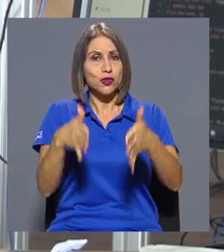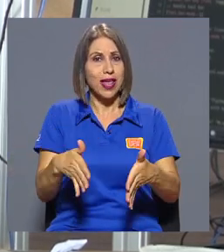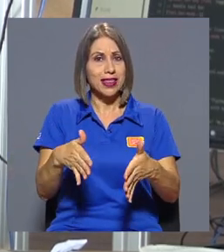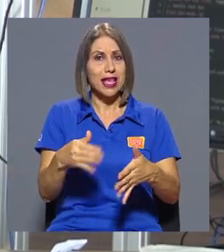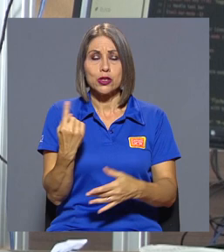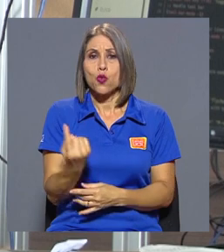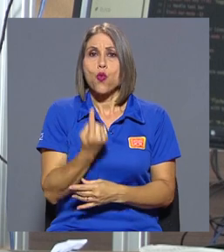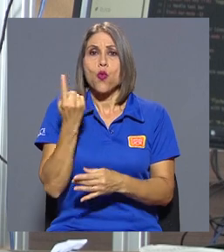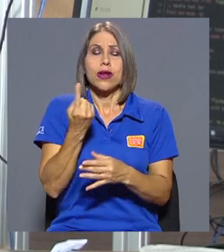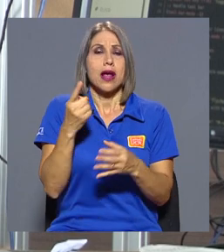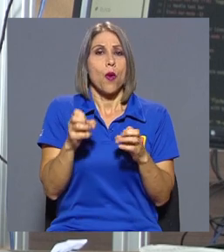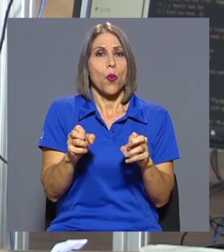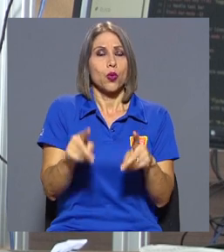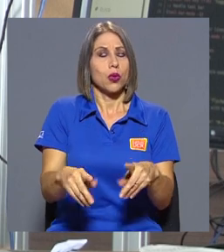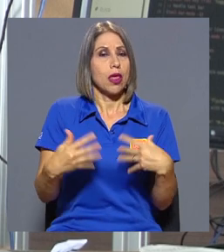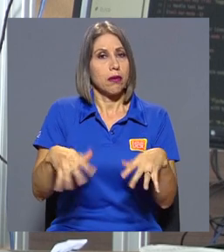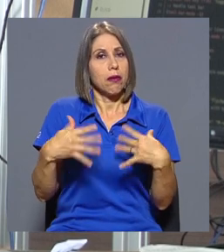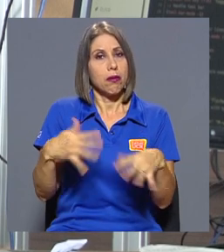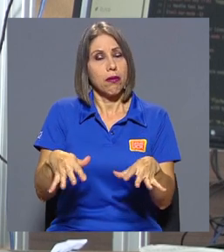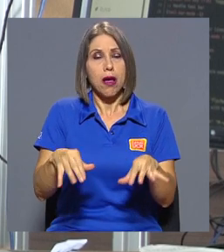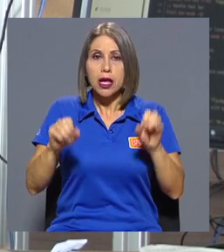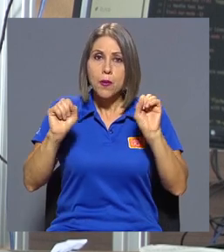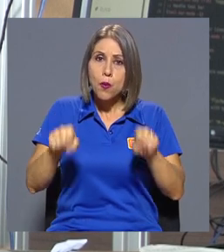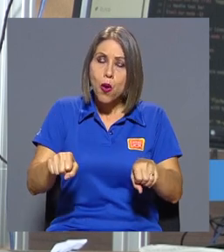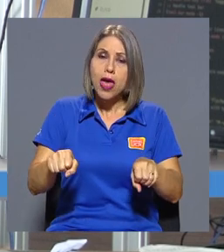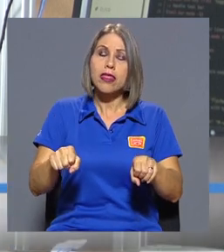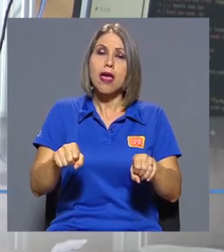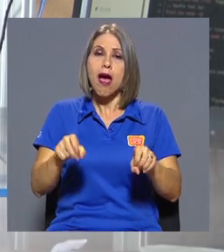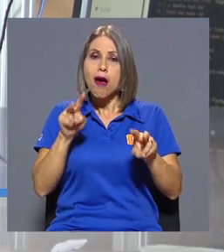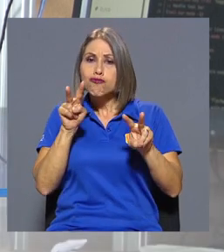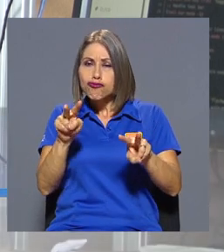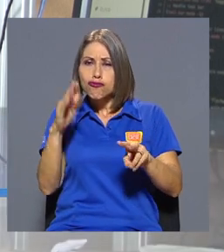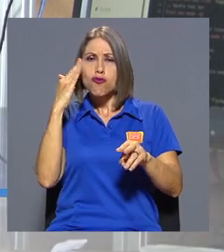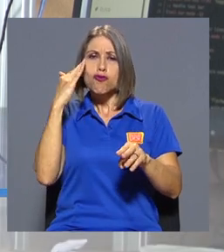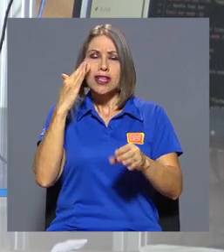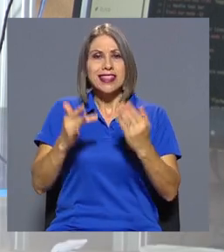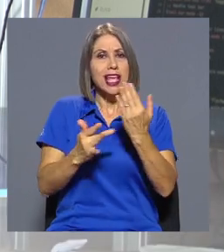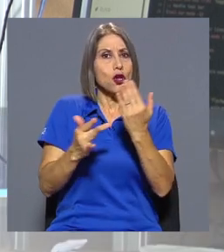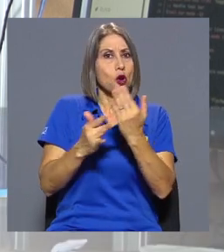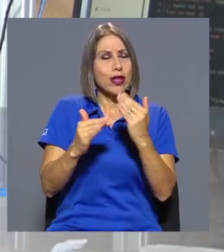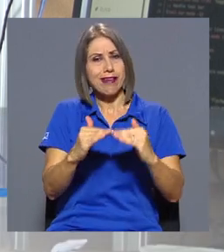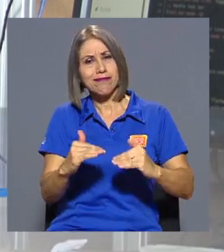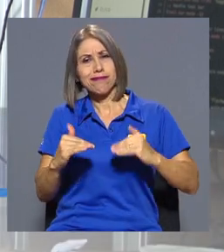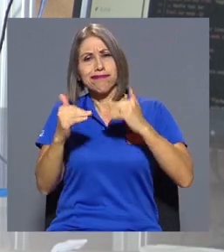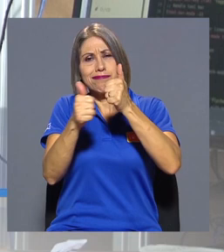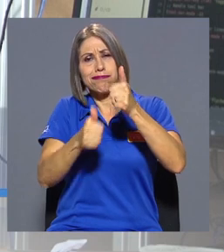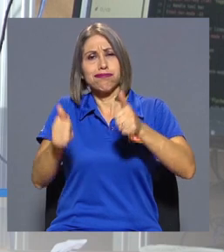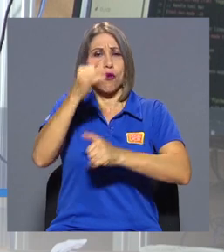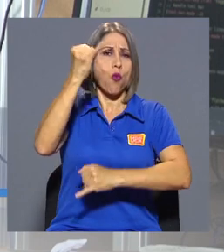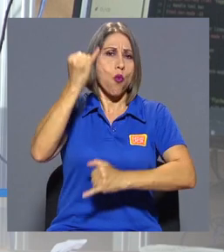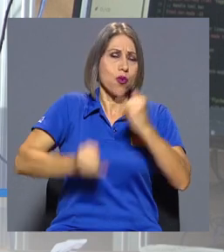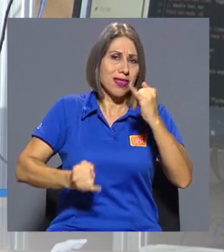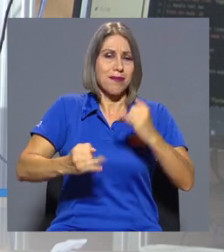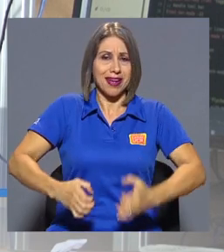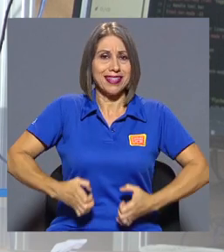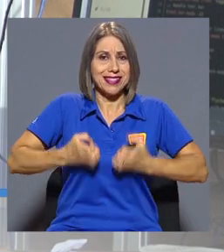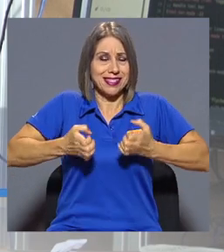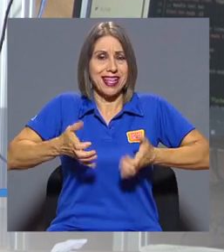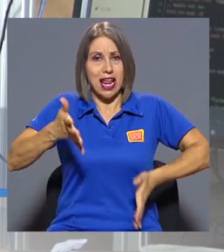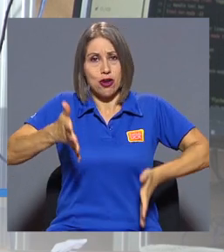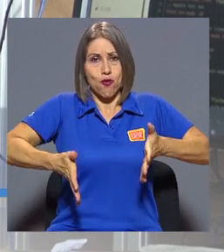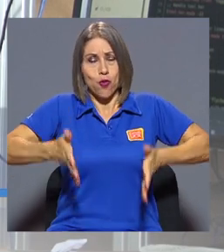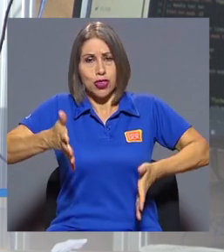en la región que uno tiene de poder estar interactuando con tecnología de último nivel, la última tecnología que existe, por lo menos en